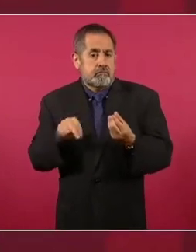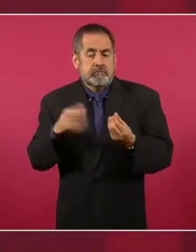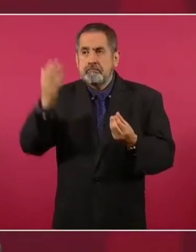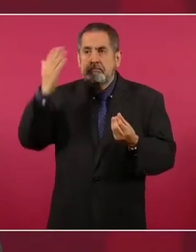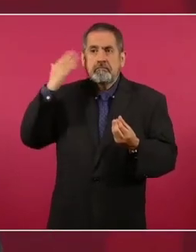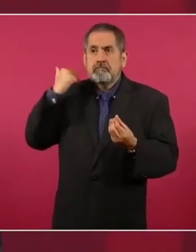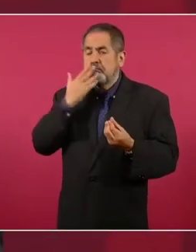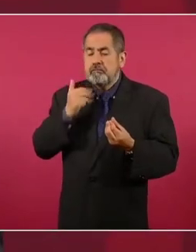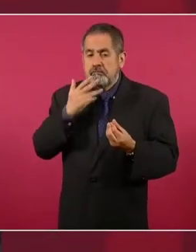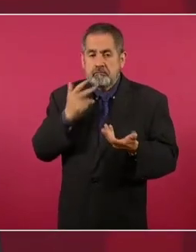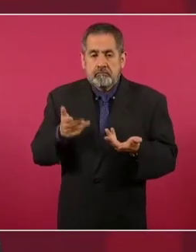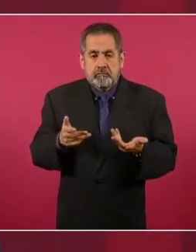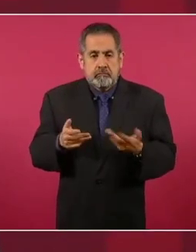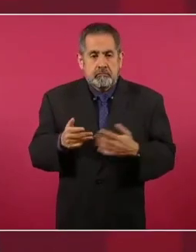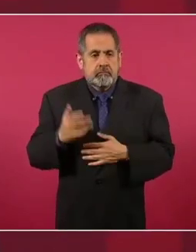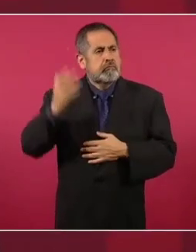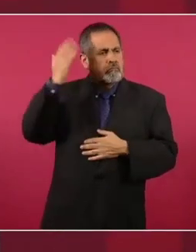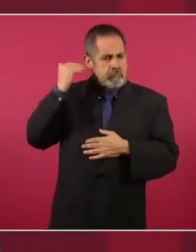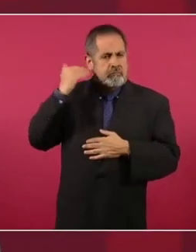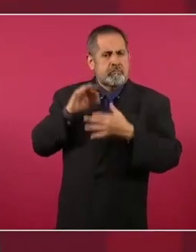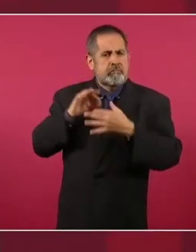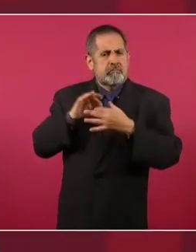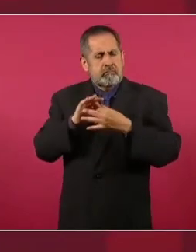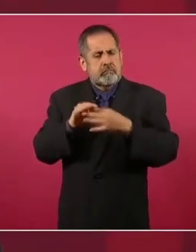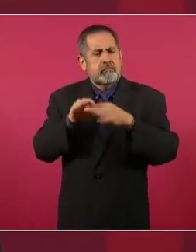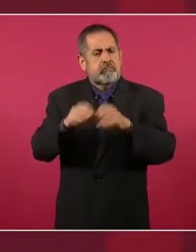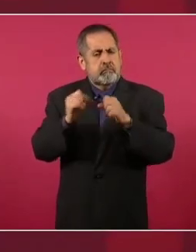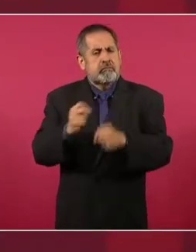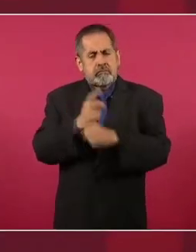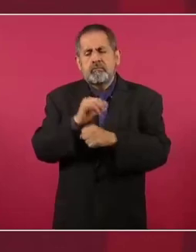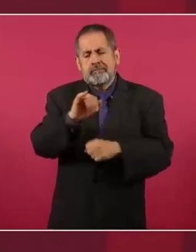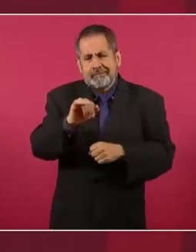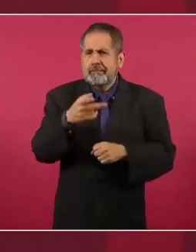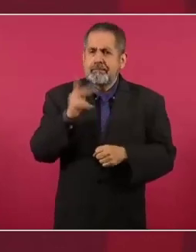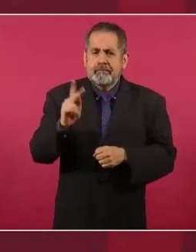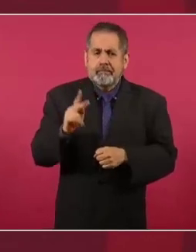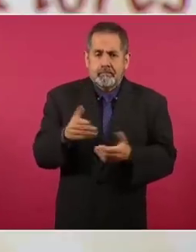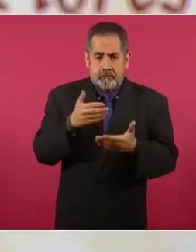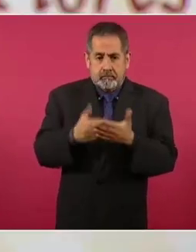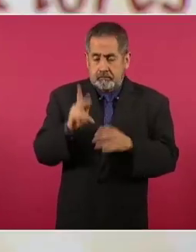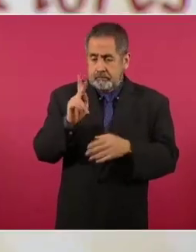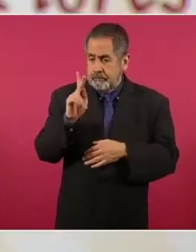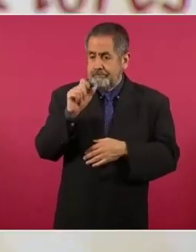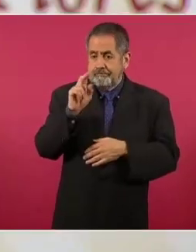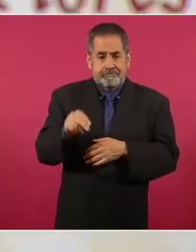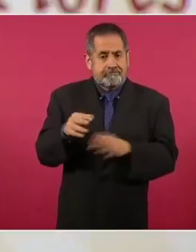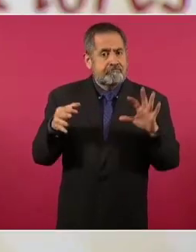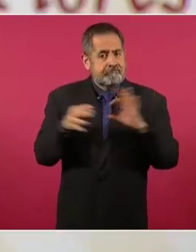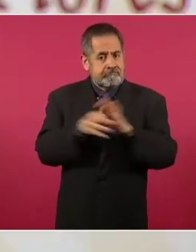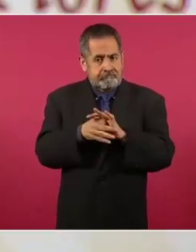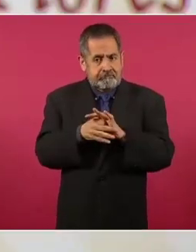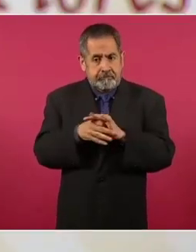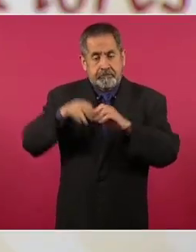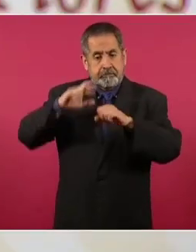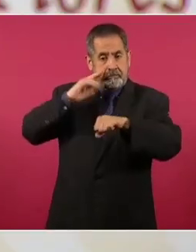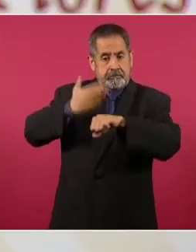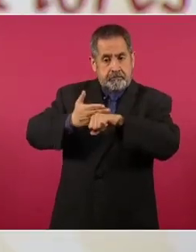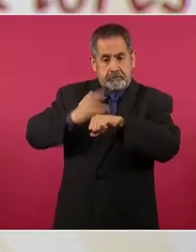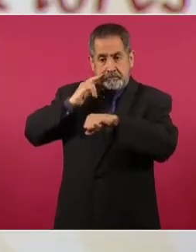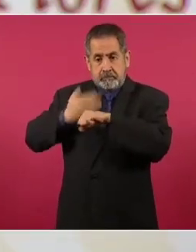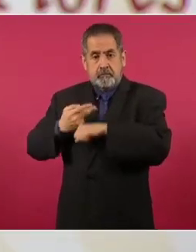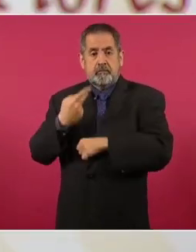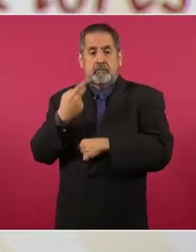No porque no hubiese acciones en materia de seguridad, sino porque se tiene un plan común en donde hay responsabilidades de los